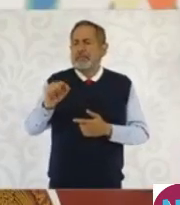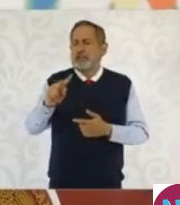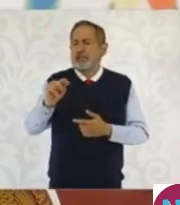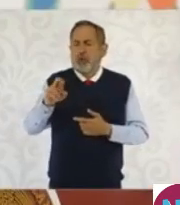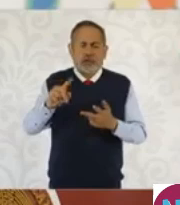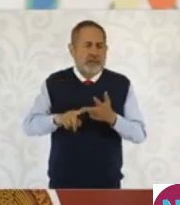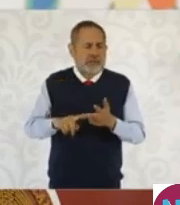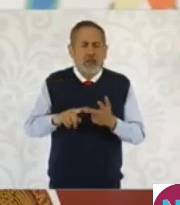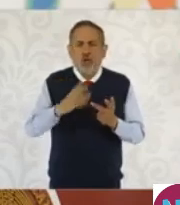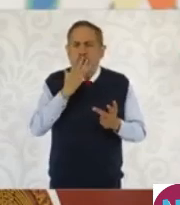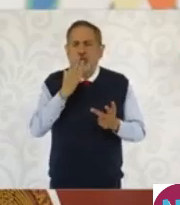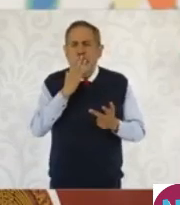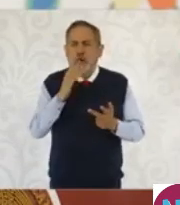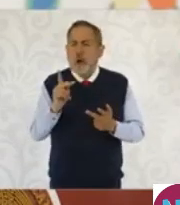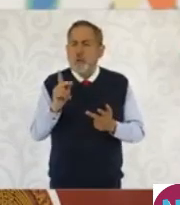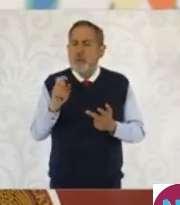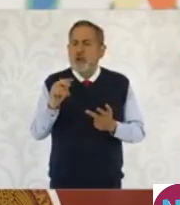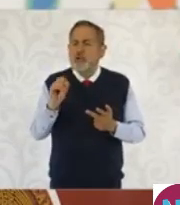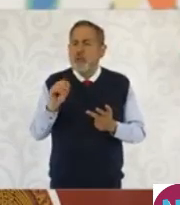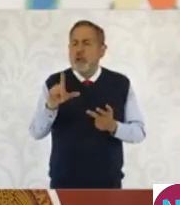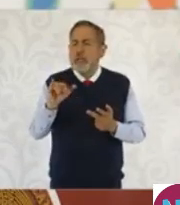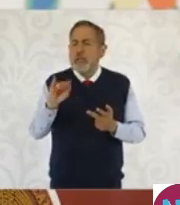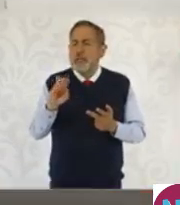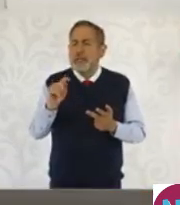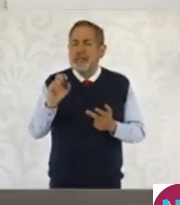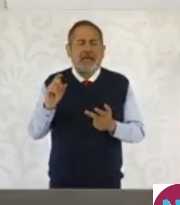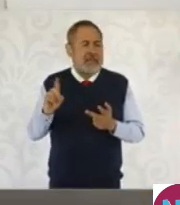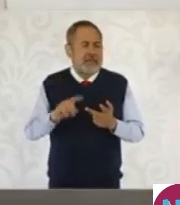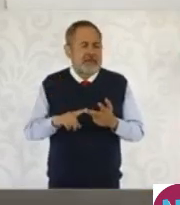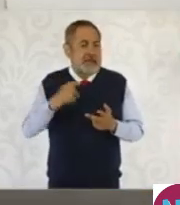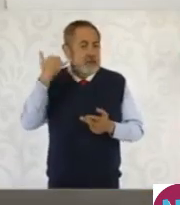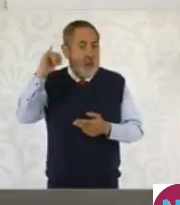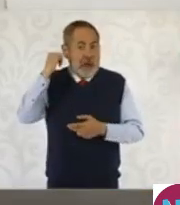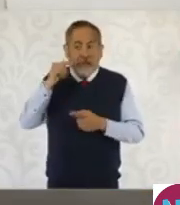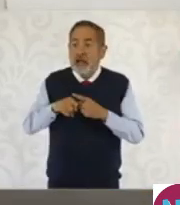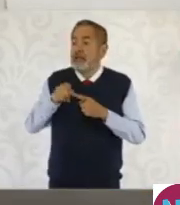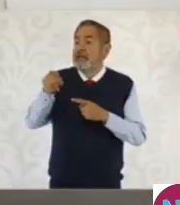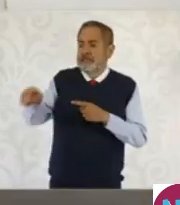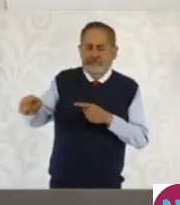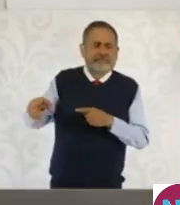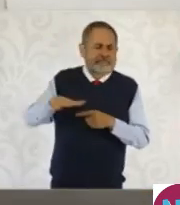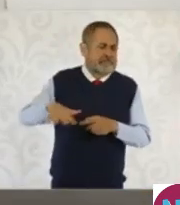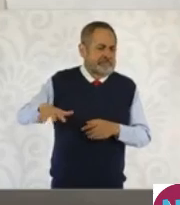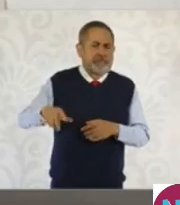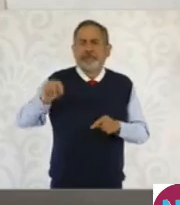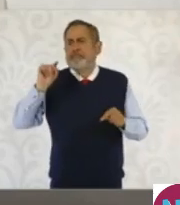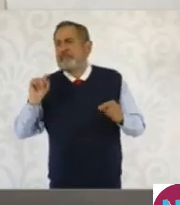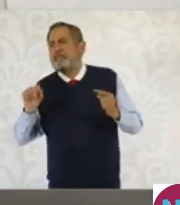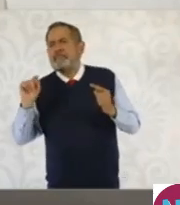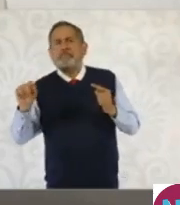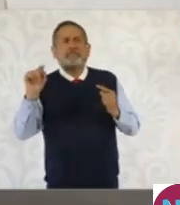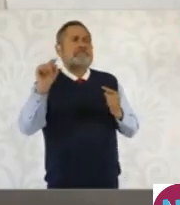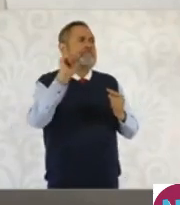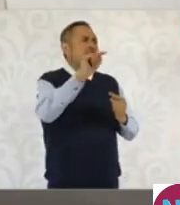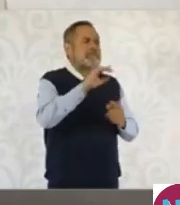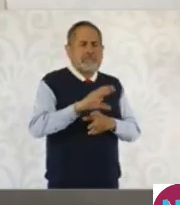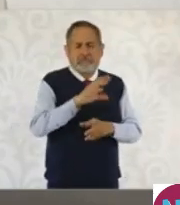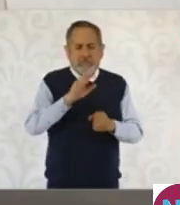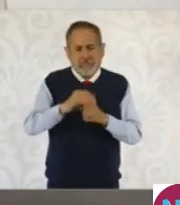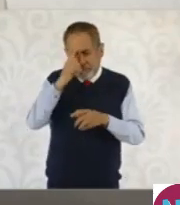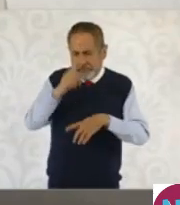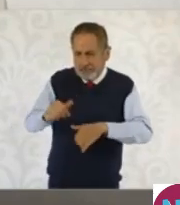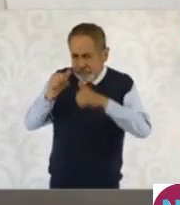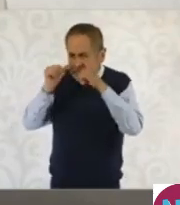Puerto Libertad en Sonora y en Francisco Montejo en Yucatán. Esto nos permite tener más unidades de medicina familiar. Y también